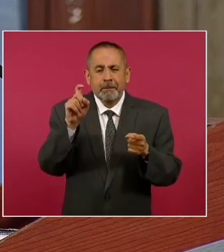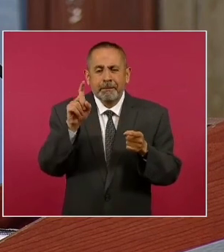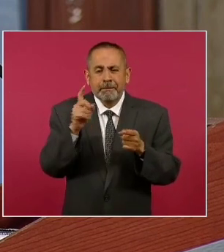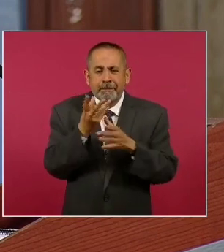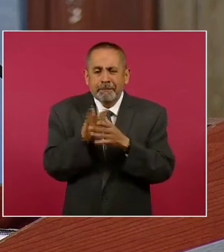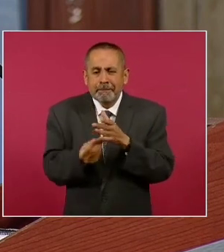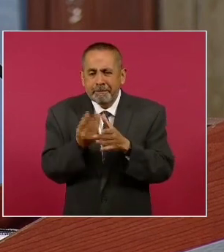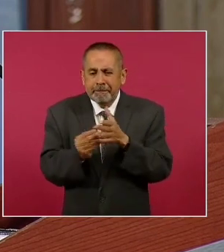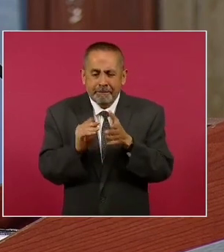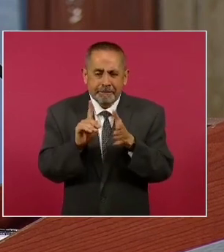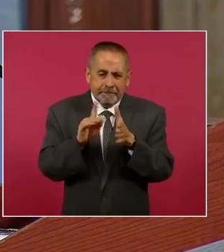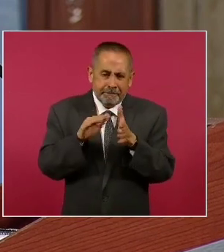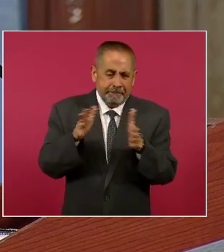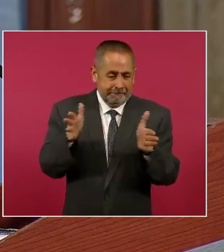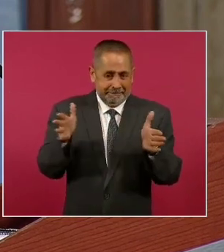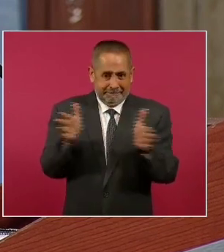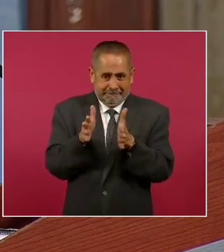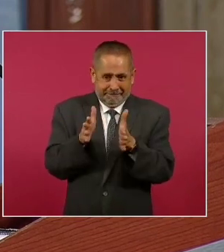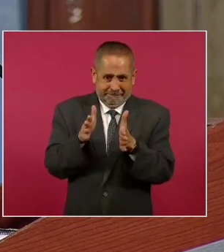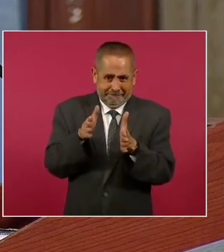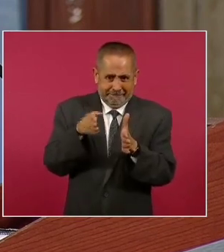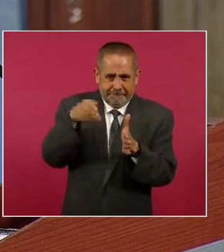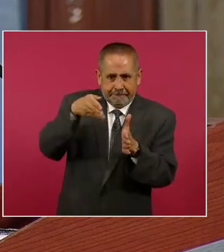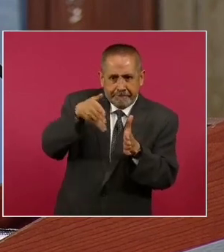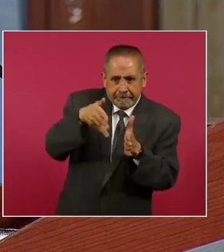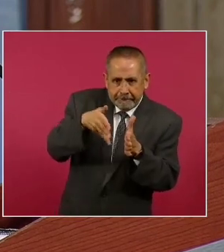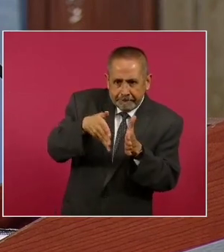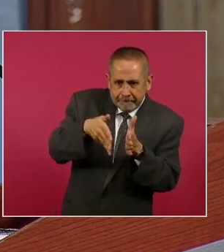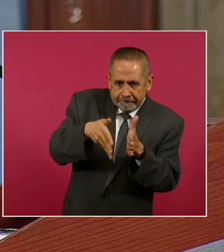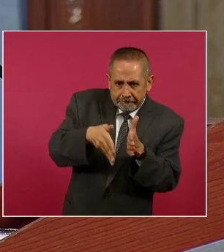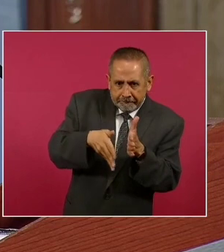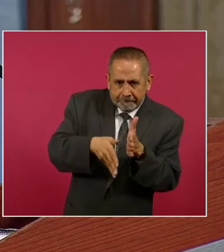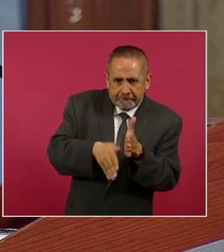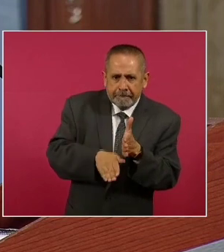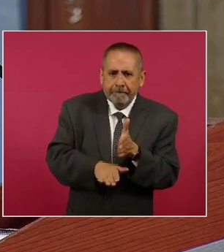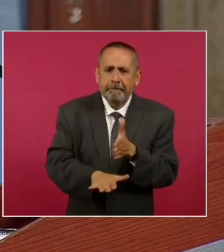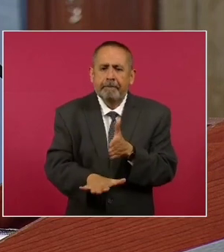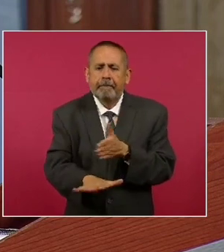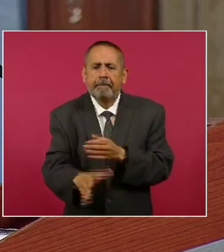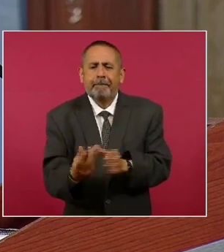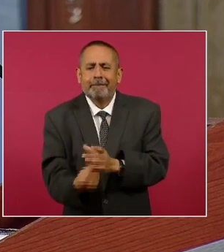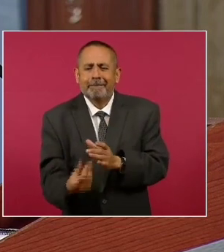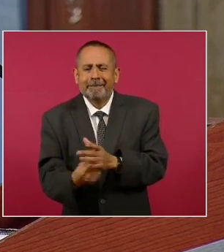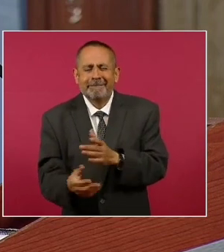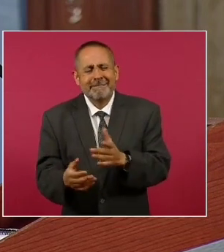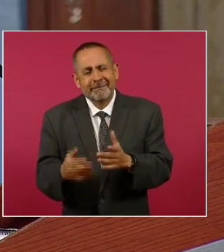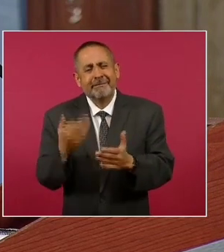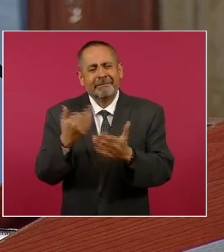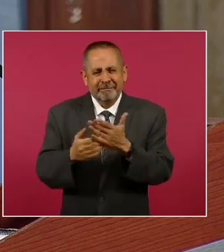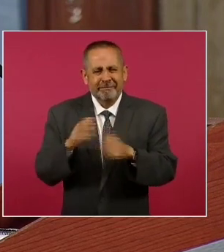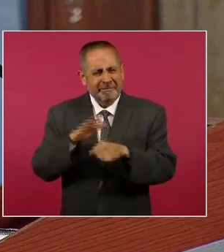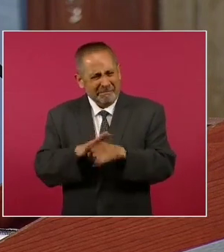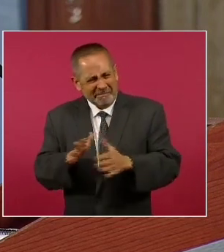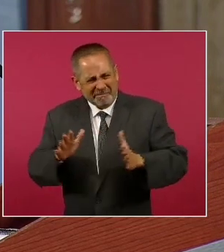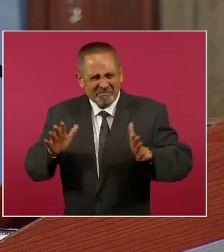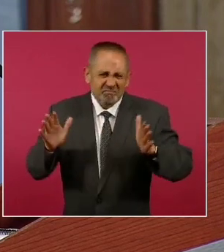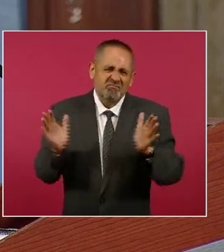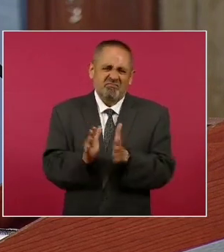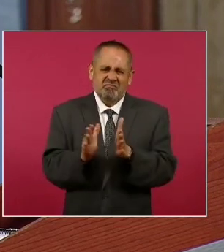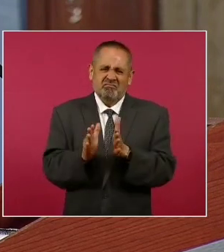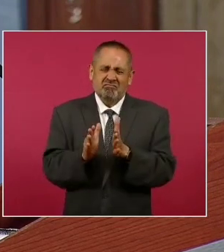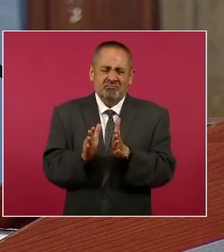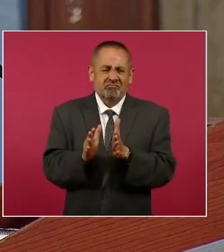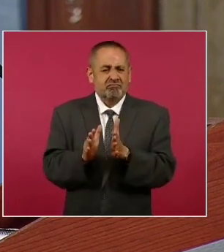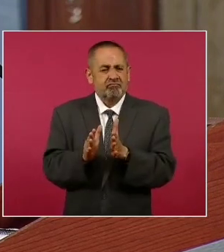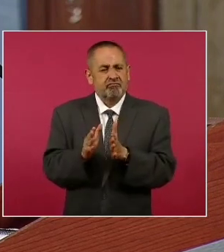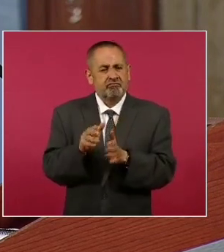presentan entre las capas que se fueron colocando durante el proceso constructivo, en las juntas constructivas y entre las